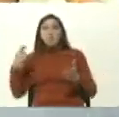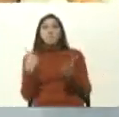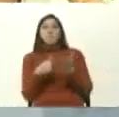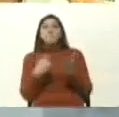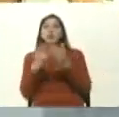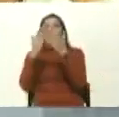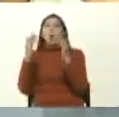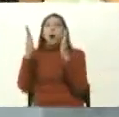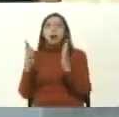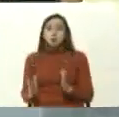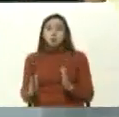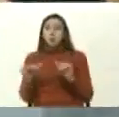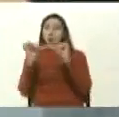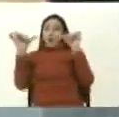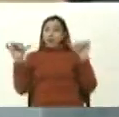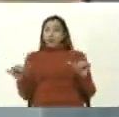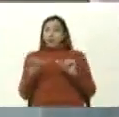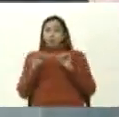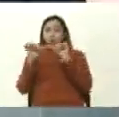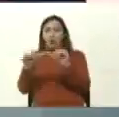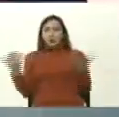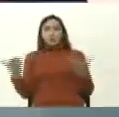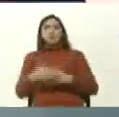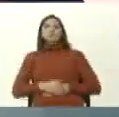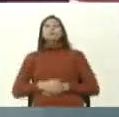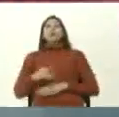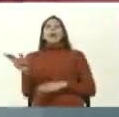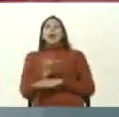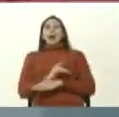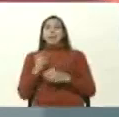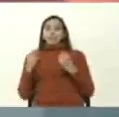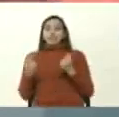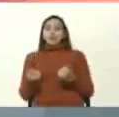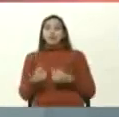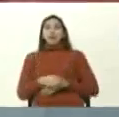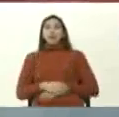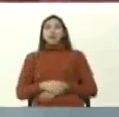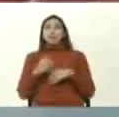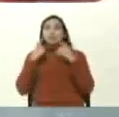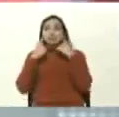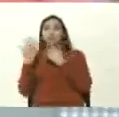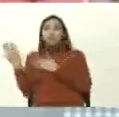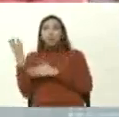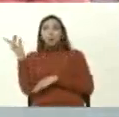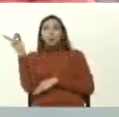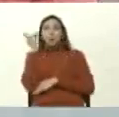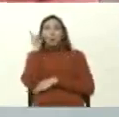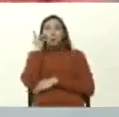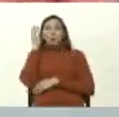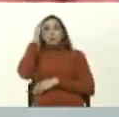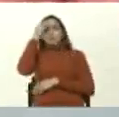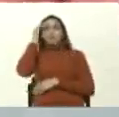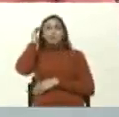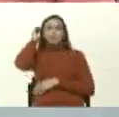garantizar de que este sistema vaya en una implementación rápida e inmediata. Adelante, vicepresidenta.